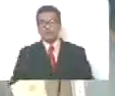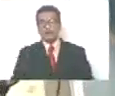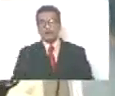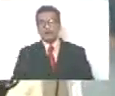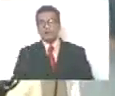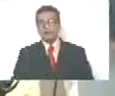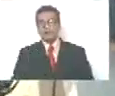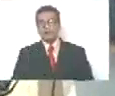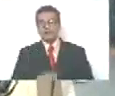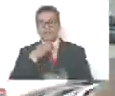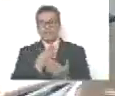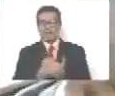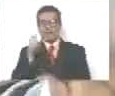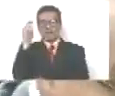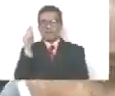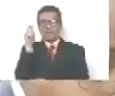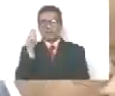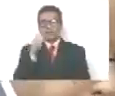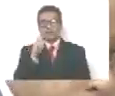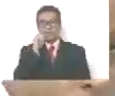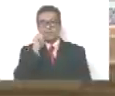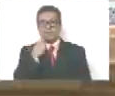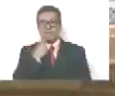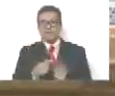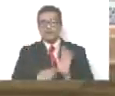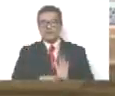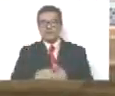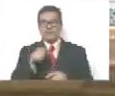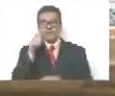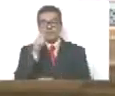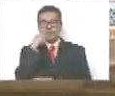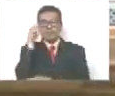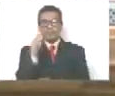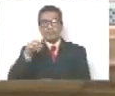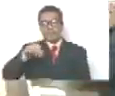Gracias, diputado. Dejo en el derecho de palabra a la diputada Mayre Castillo.